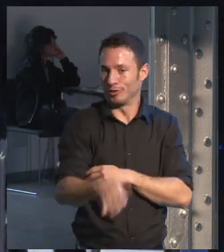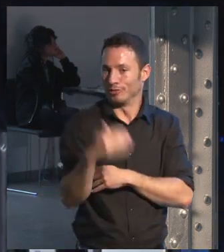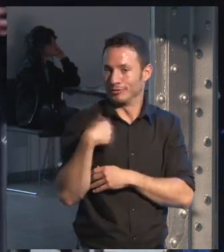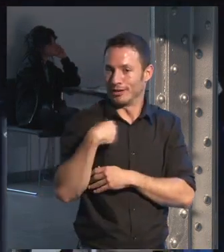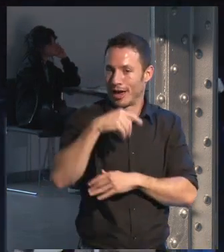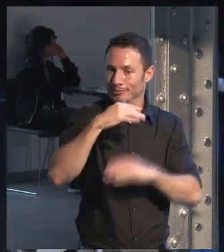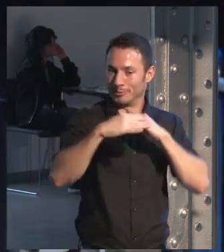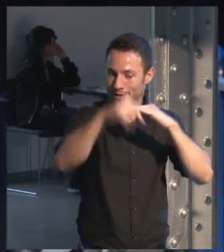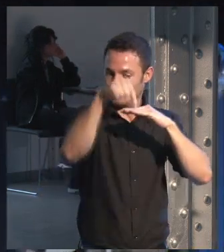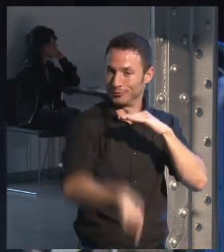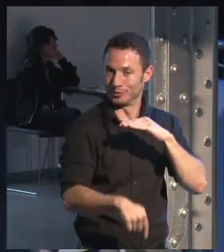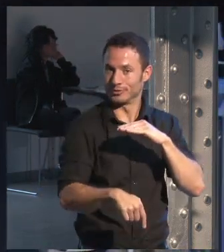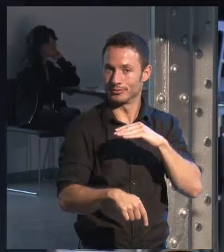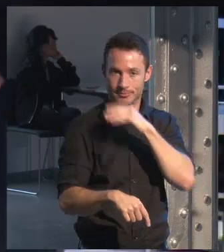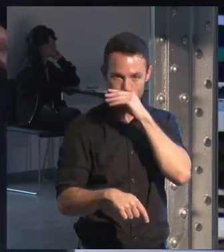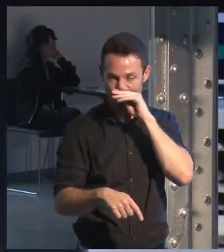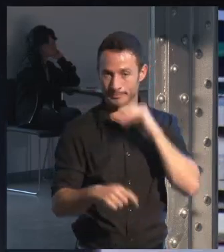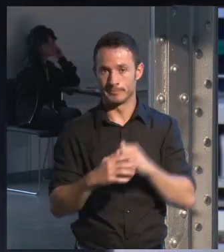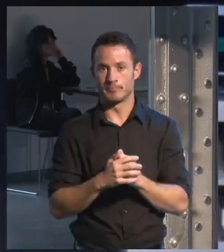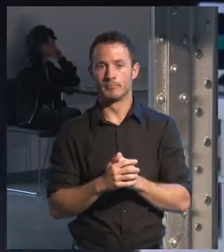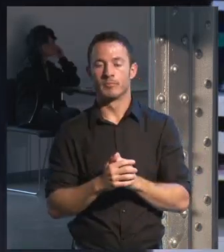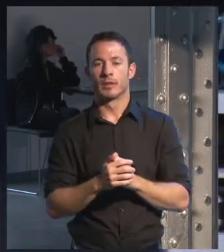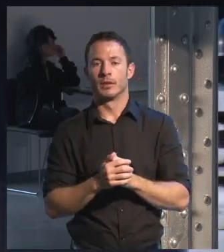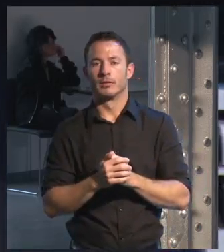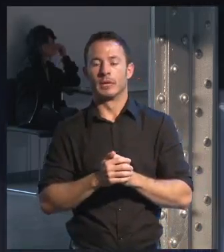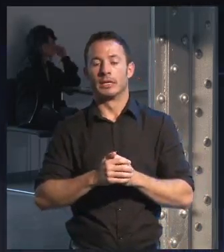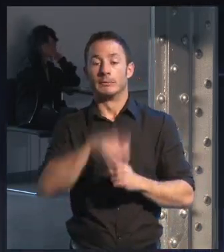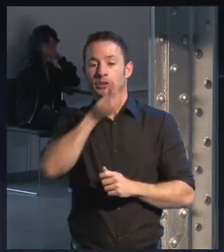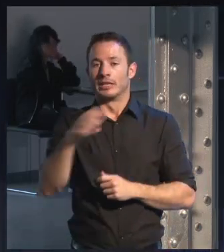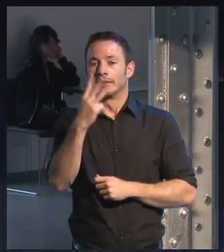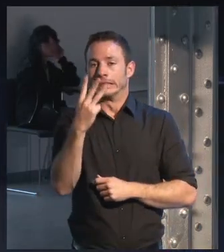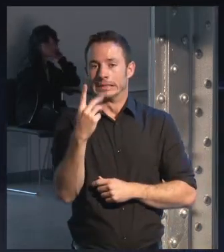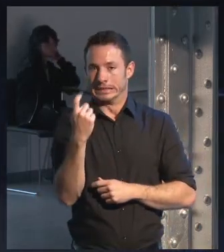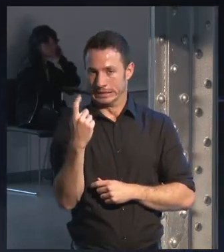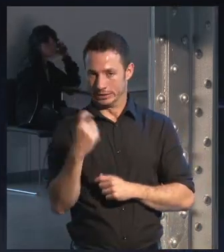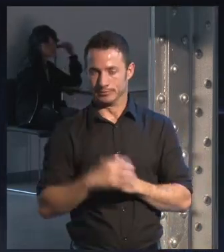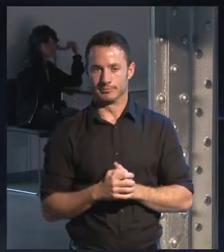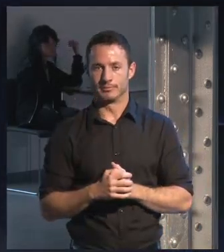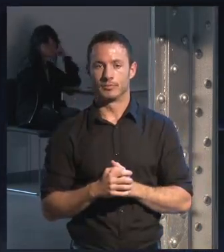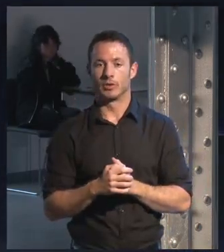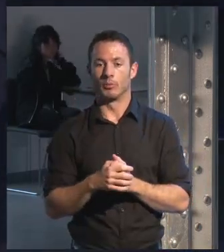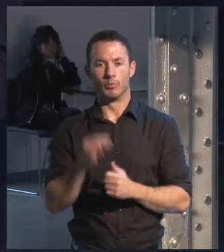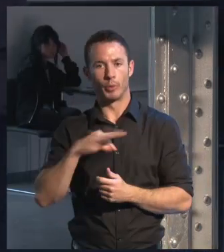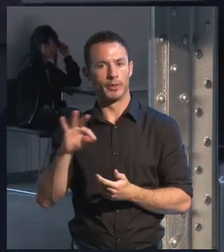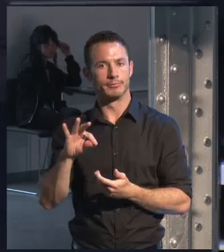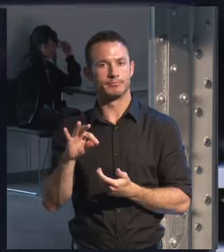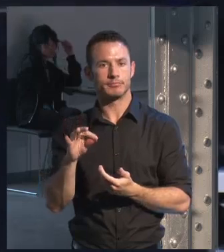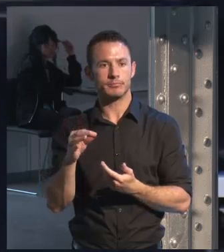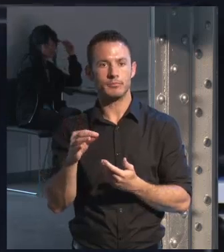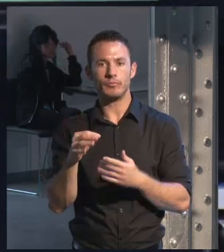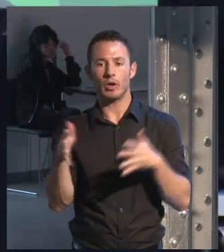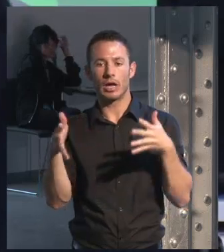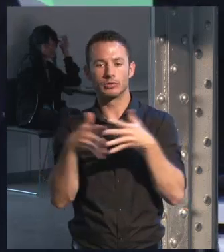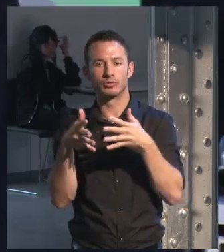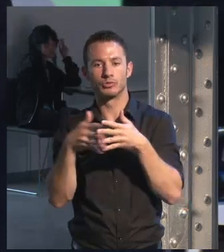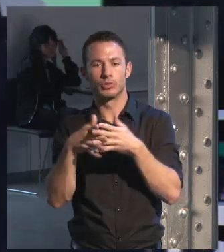vais a ver, os voy a dejar uno a cada uno, voy a poner tres, voy a necesitar tres personas, os los vais a poner y yo voy a poder lanzar una